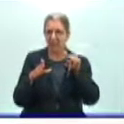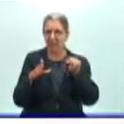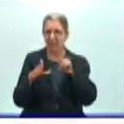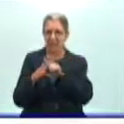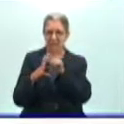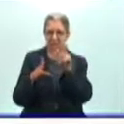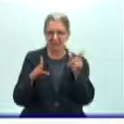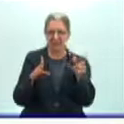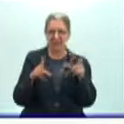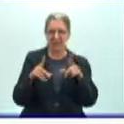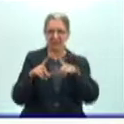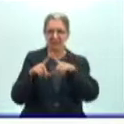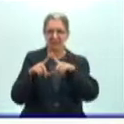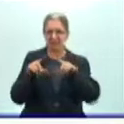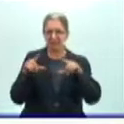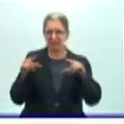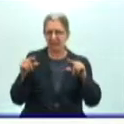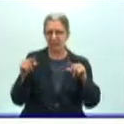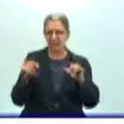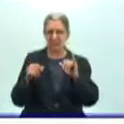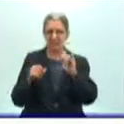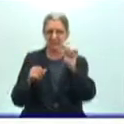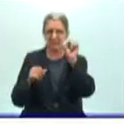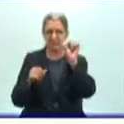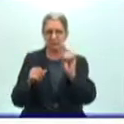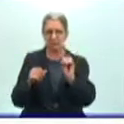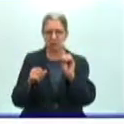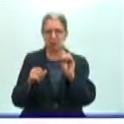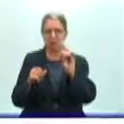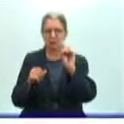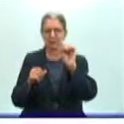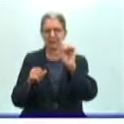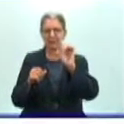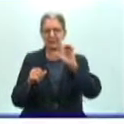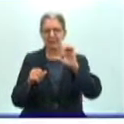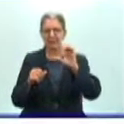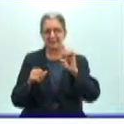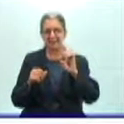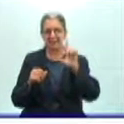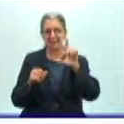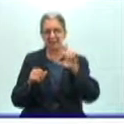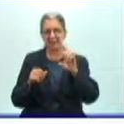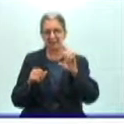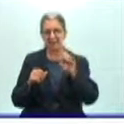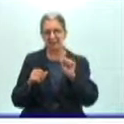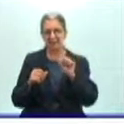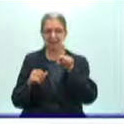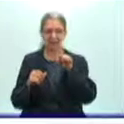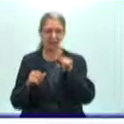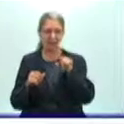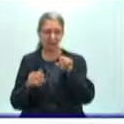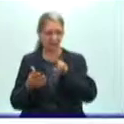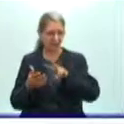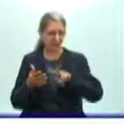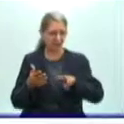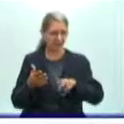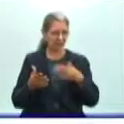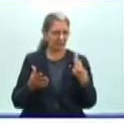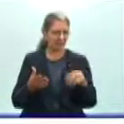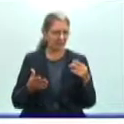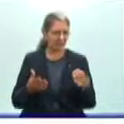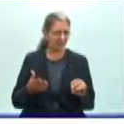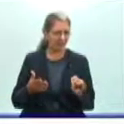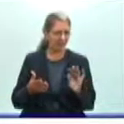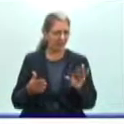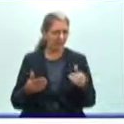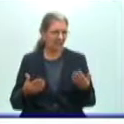un triángulo isósceles. De la simple lectura de la actividad te darás cuenta que estamos